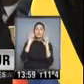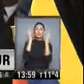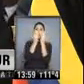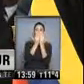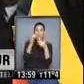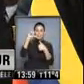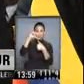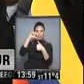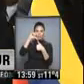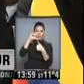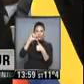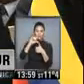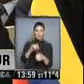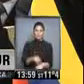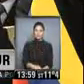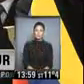Centroamérica,